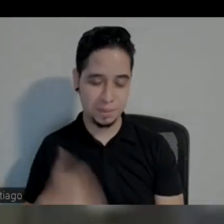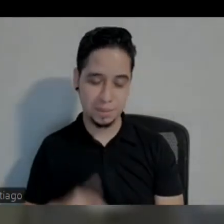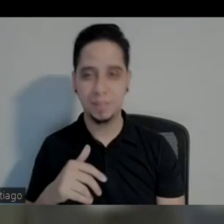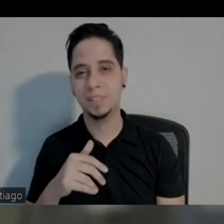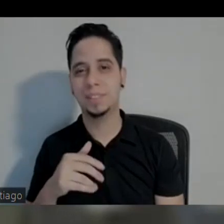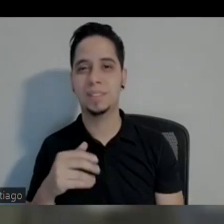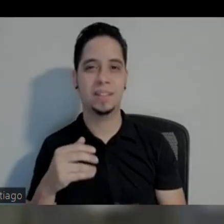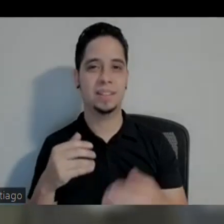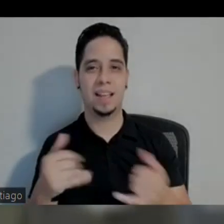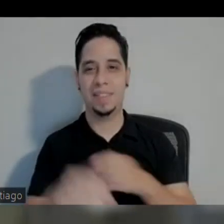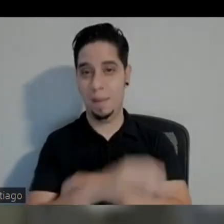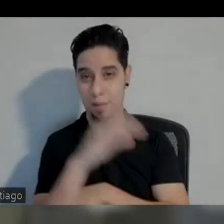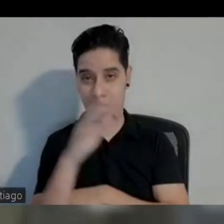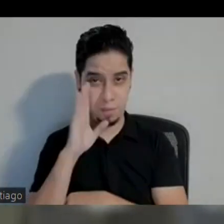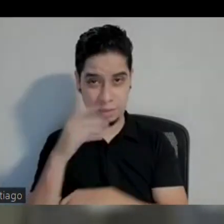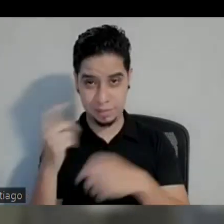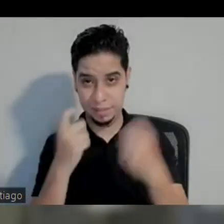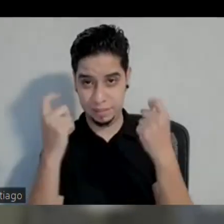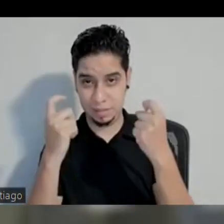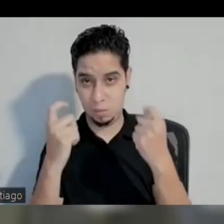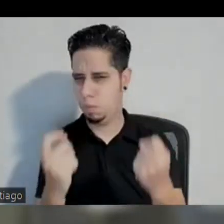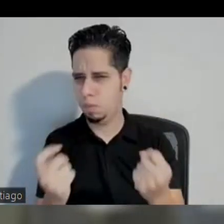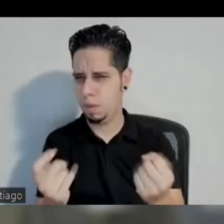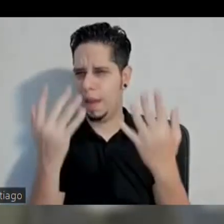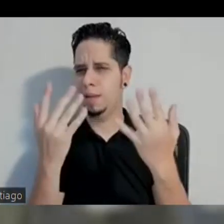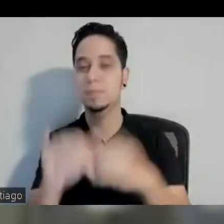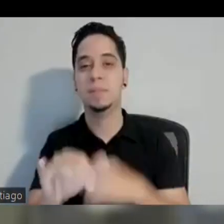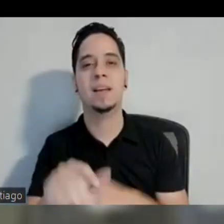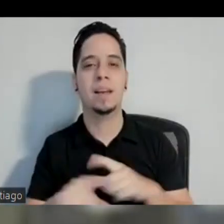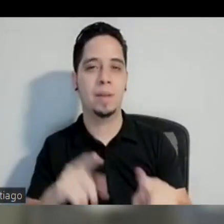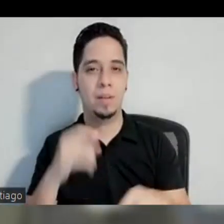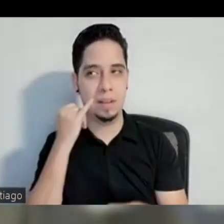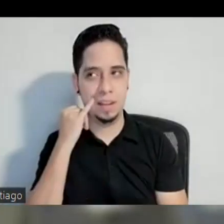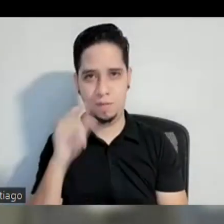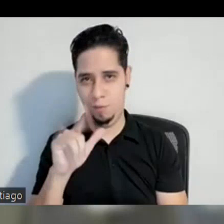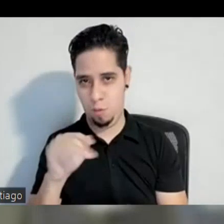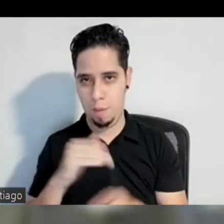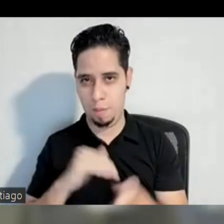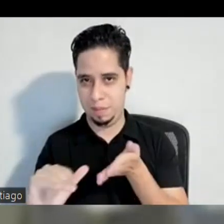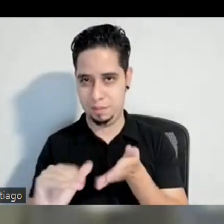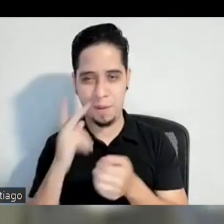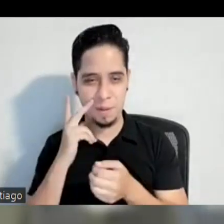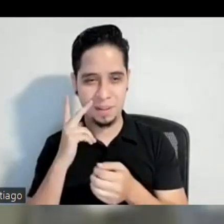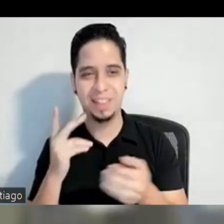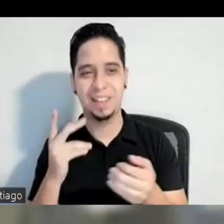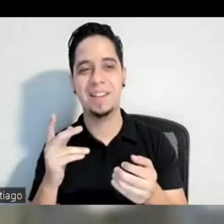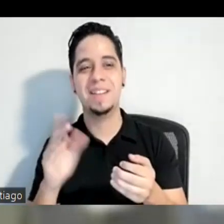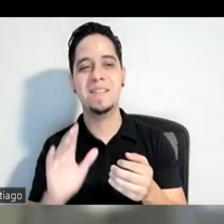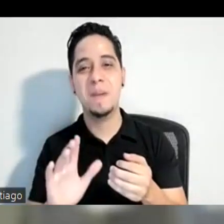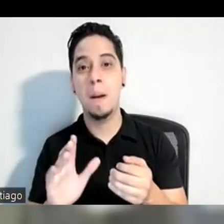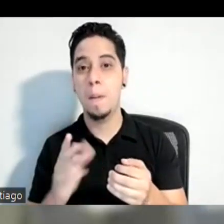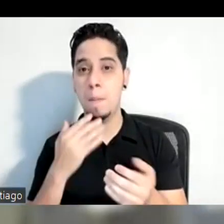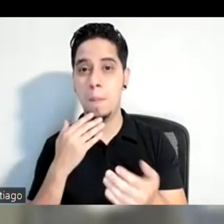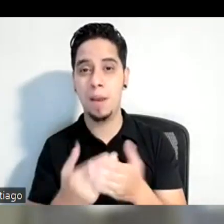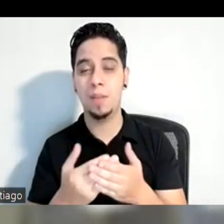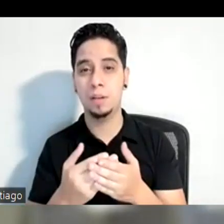Estas navidades van a ser candela. Bueno, si Luma no deja. Ay, perdón. Pero bueno,